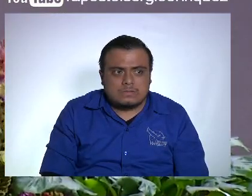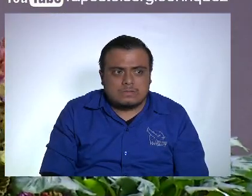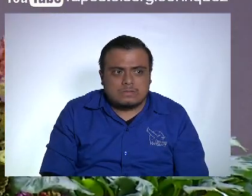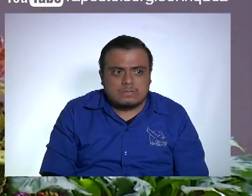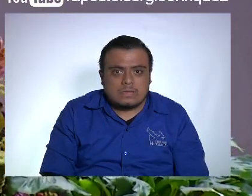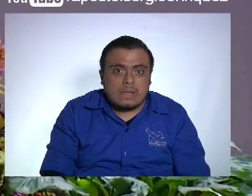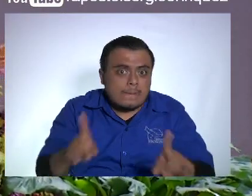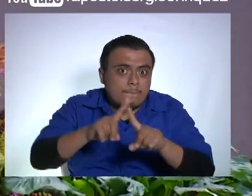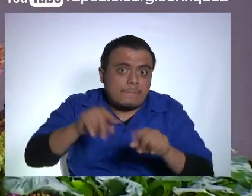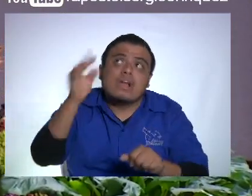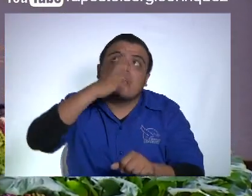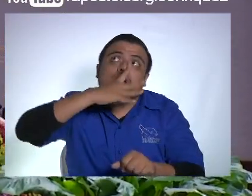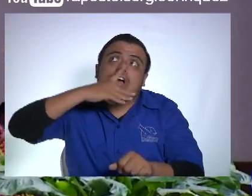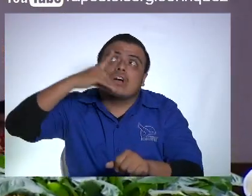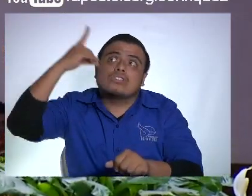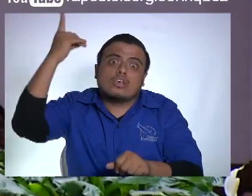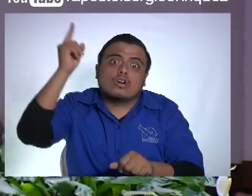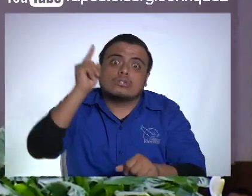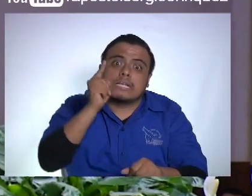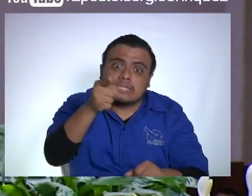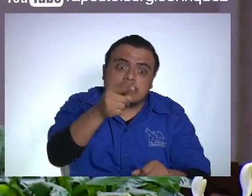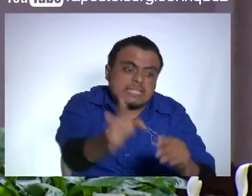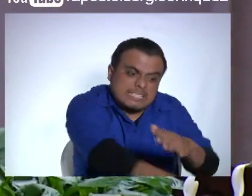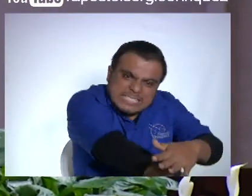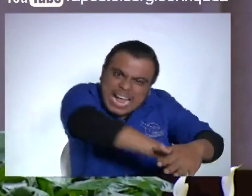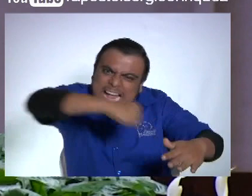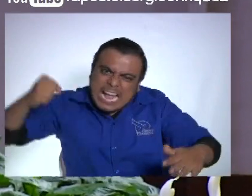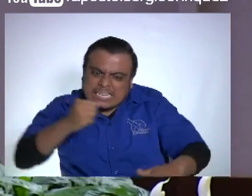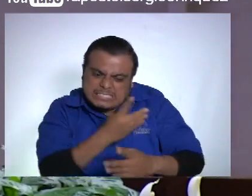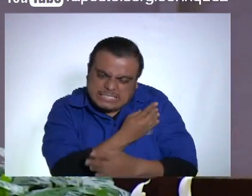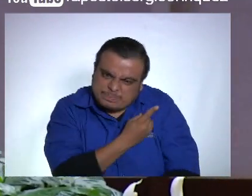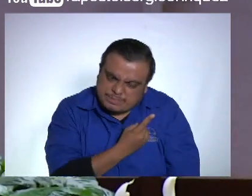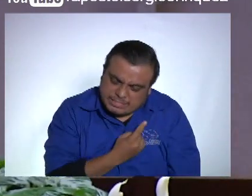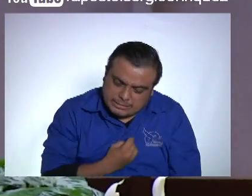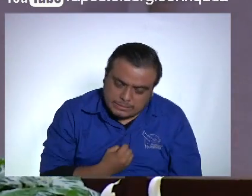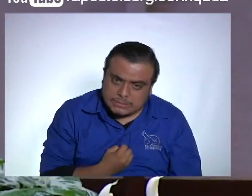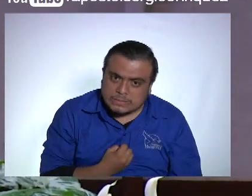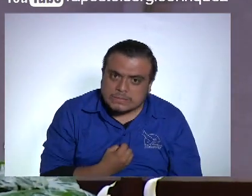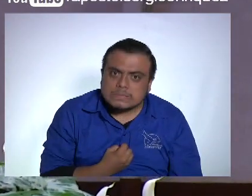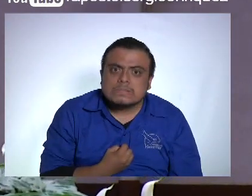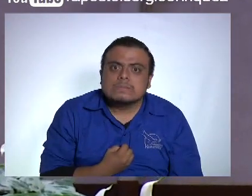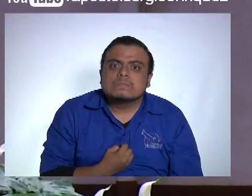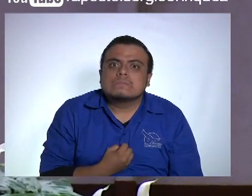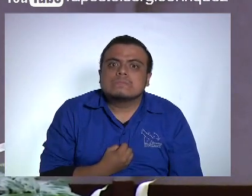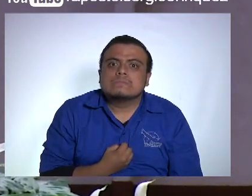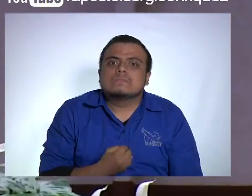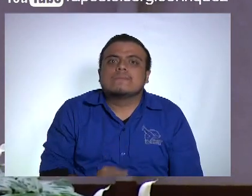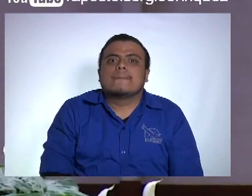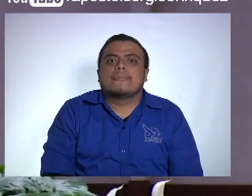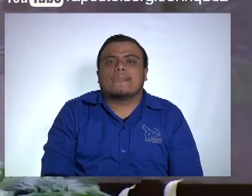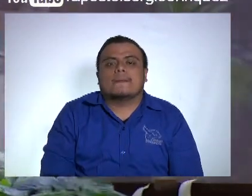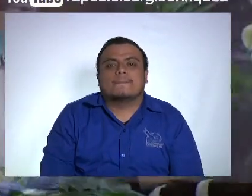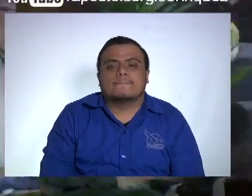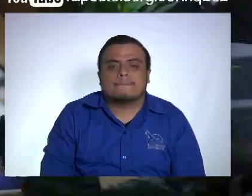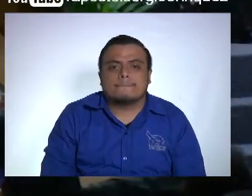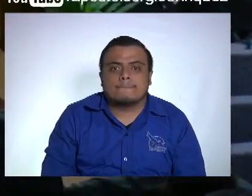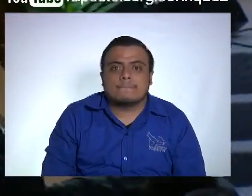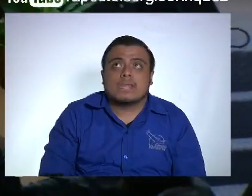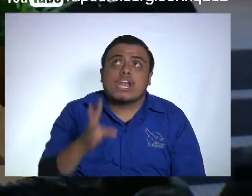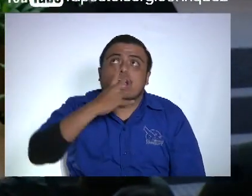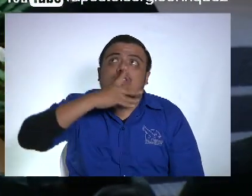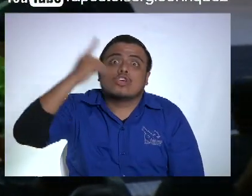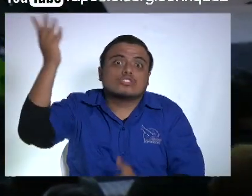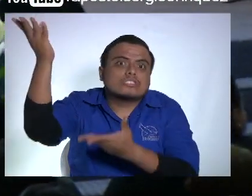Pero Él vino a sacarte de esa depresión, Él vino a sacarte de esa soledad, Él vino